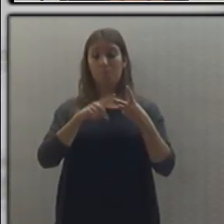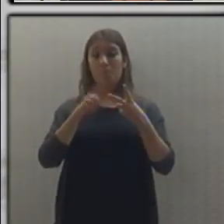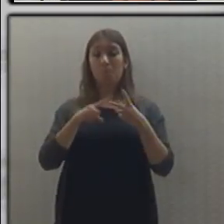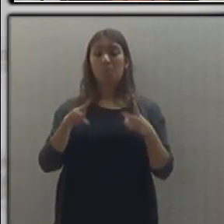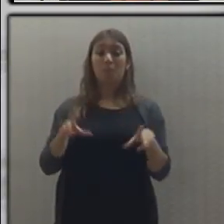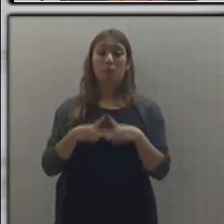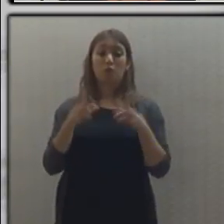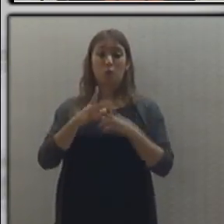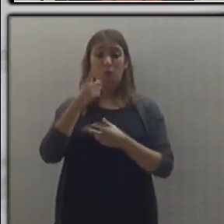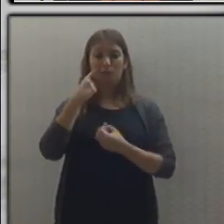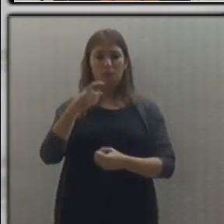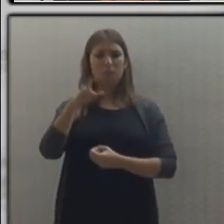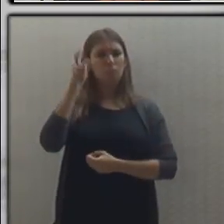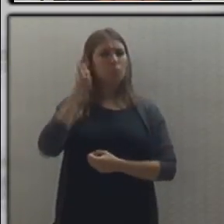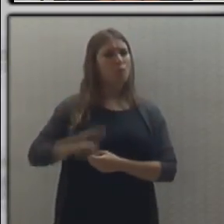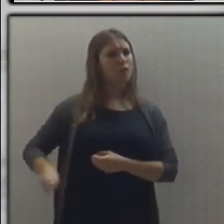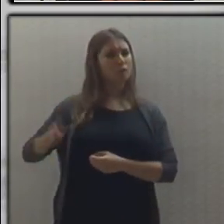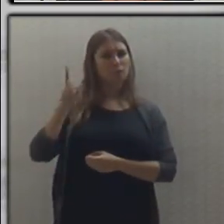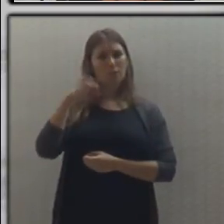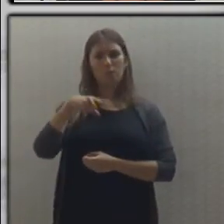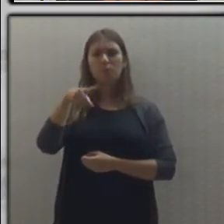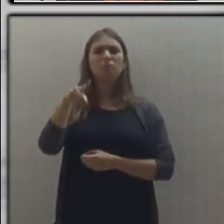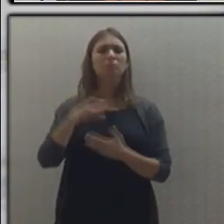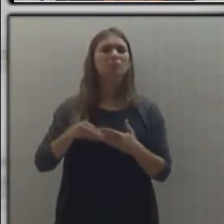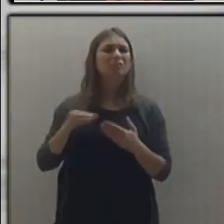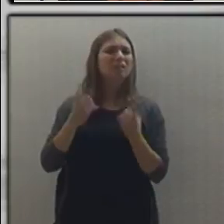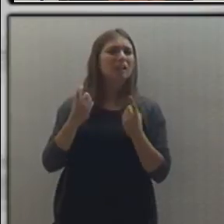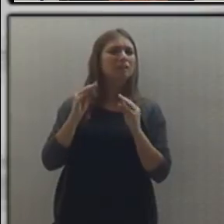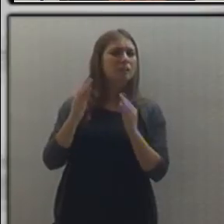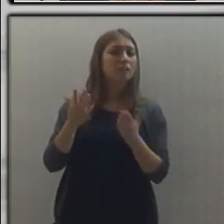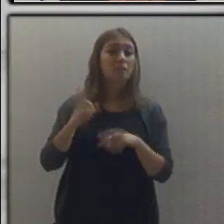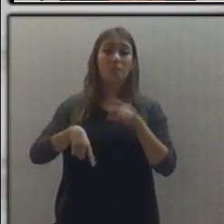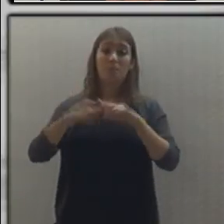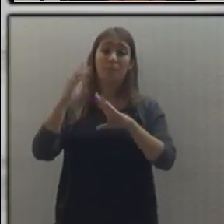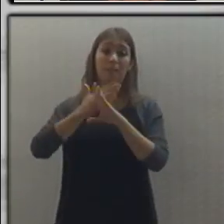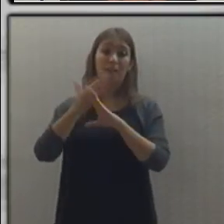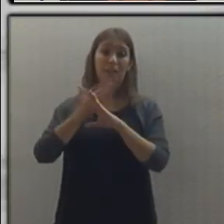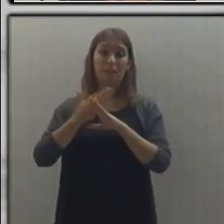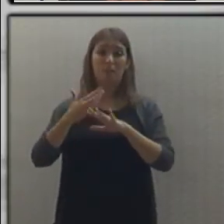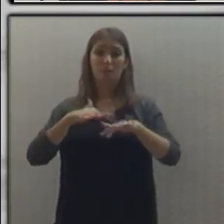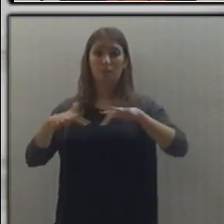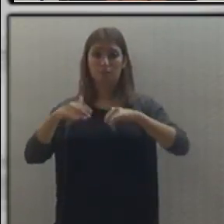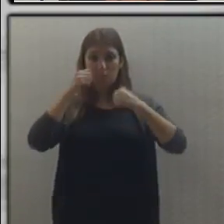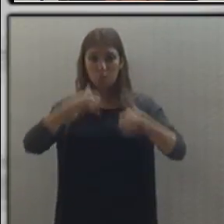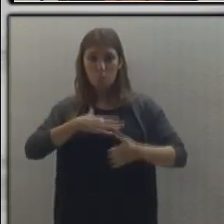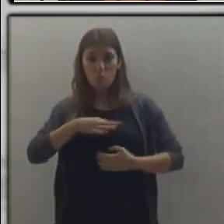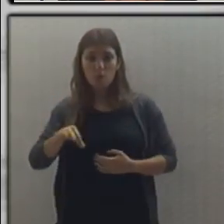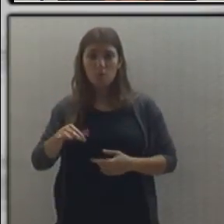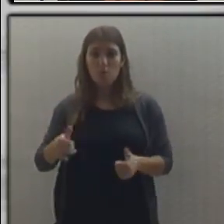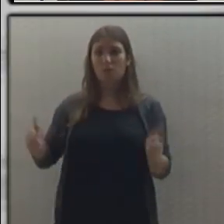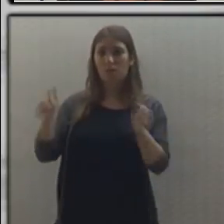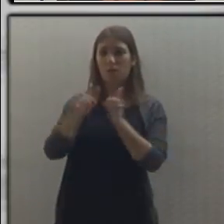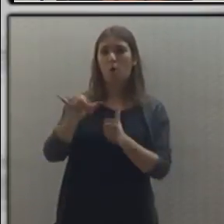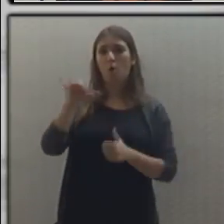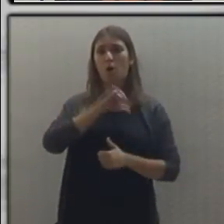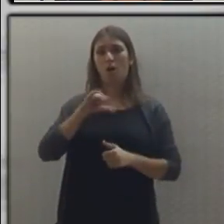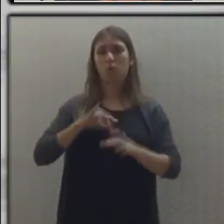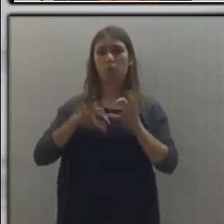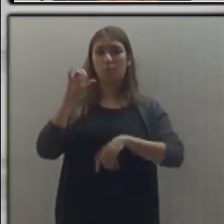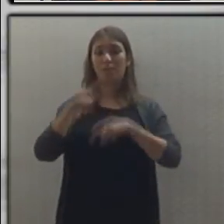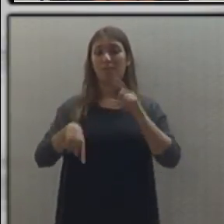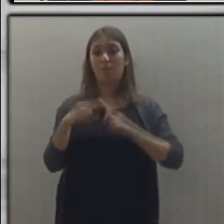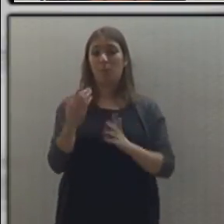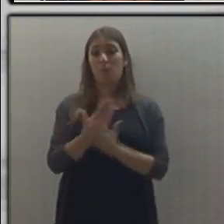el profesional que valora las necesidades del usuario según su nivel de motricidad, dependencia y autonomía para realizar